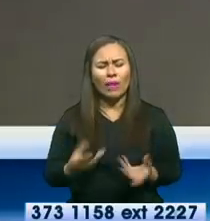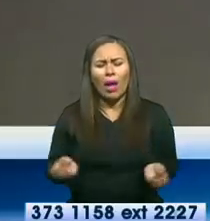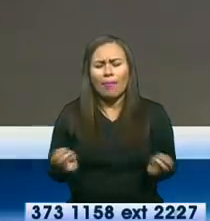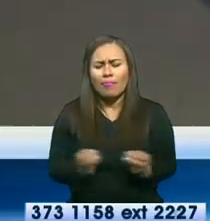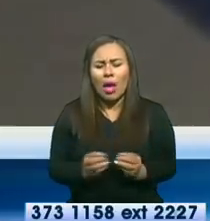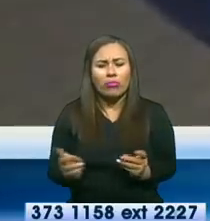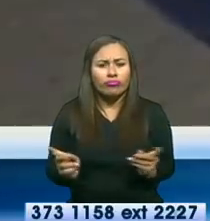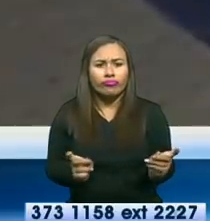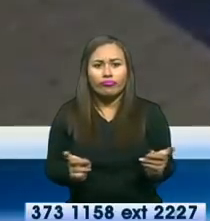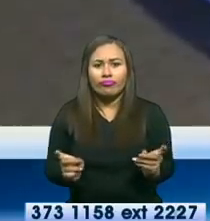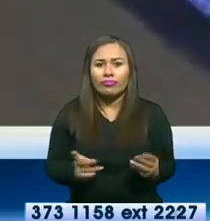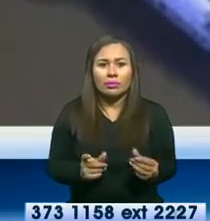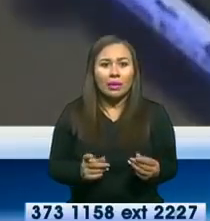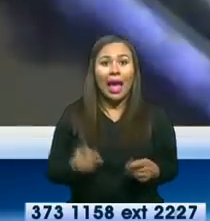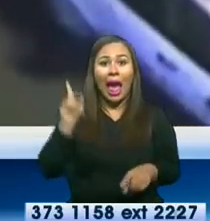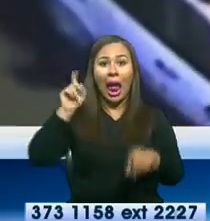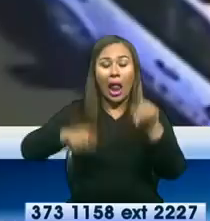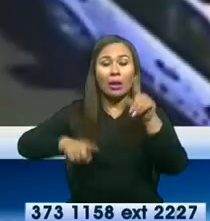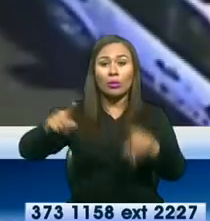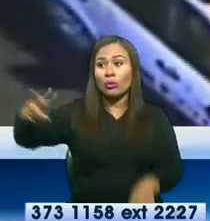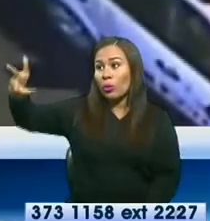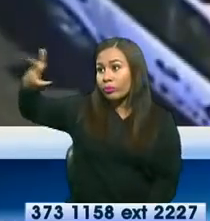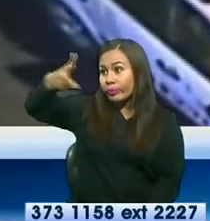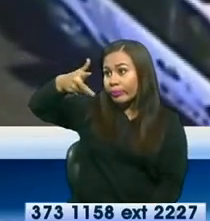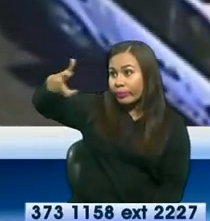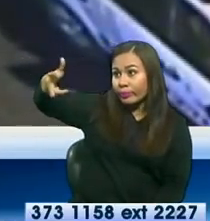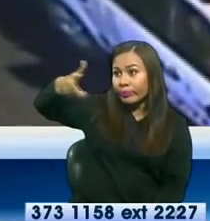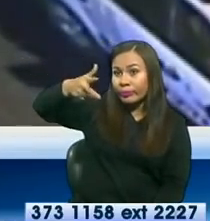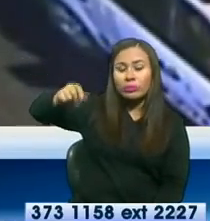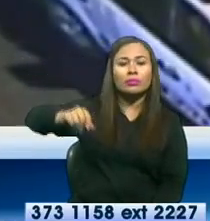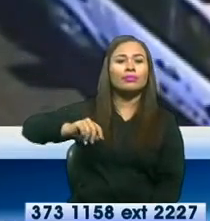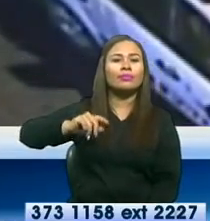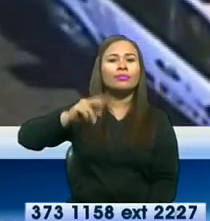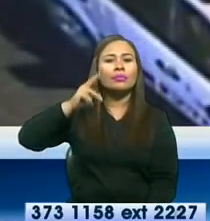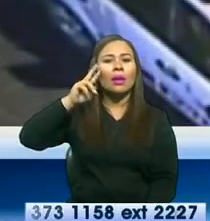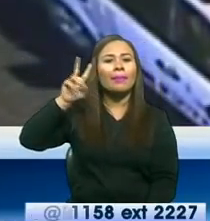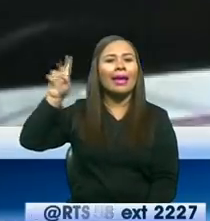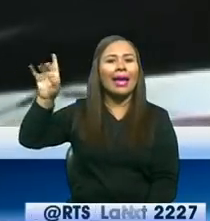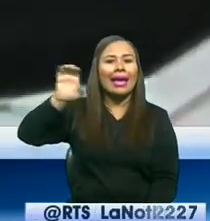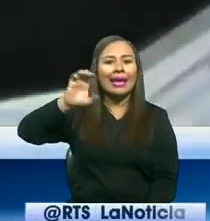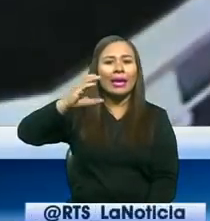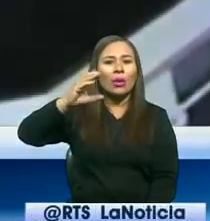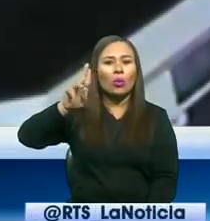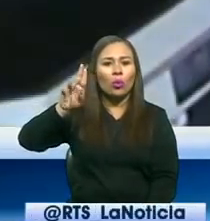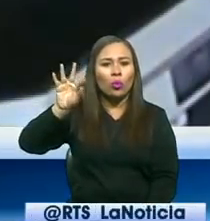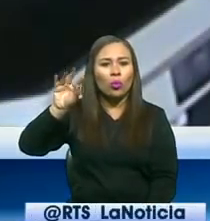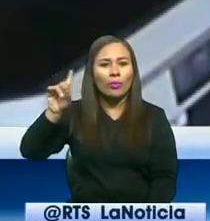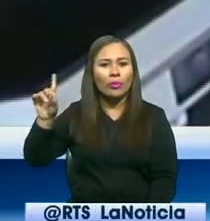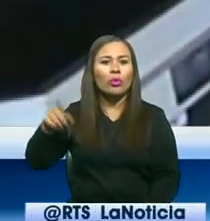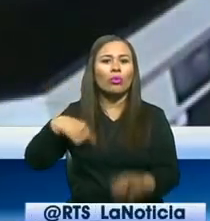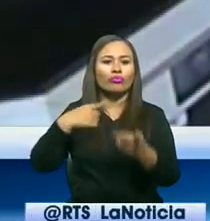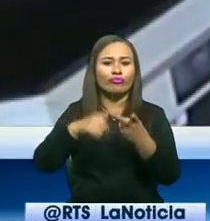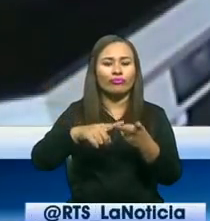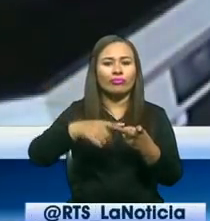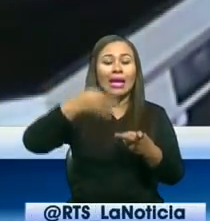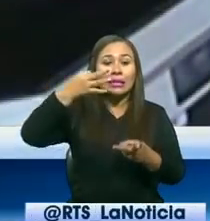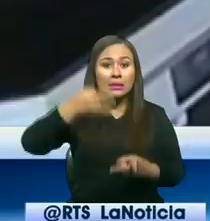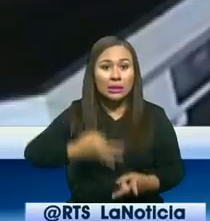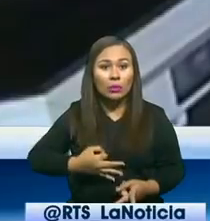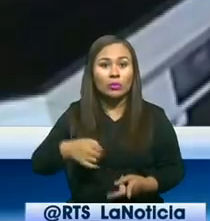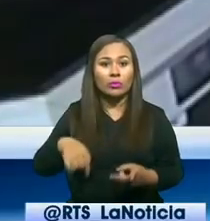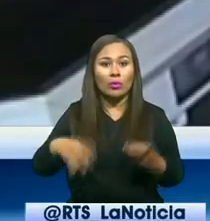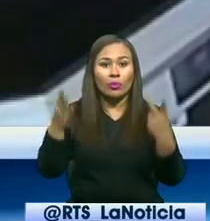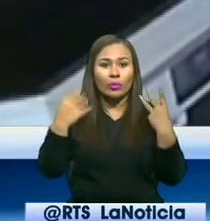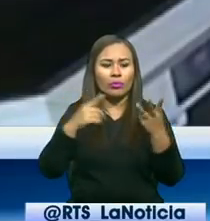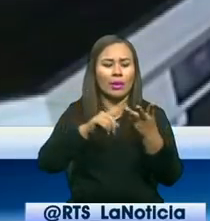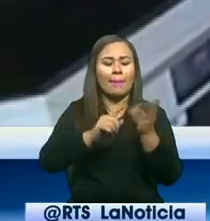ciertos lugares cámaras de seguridad que son del ECU 91, de la Corporación Ciudadana, del Ministerio